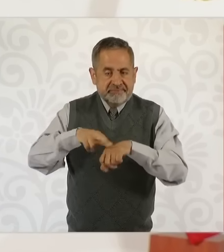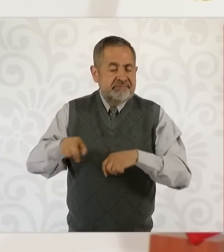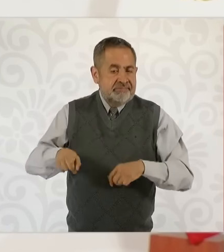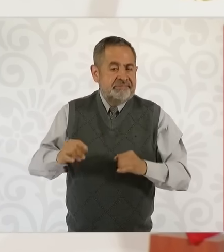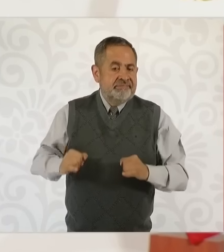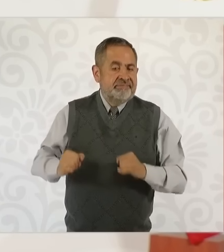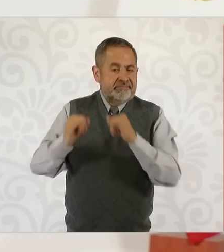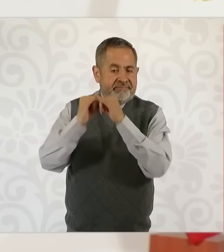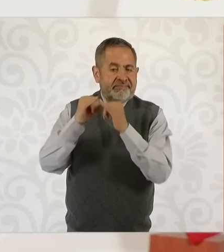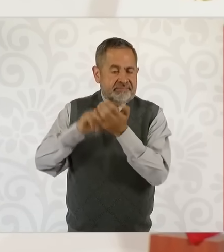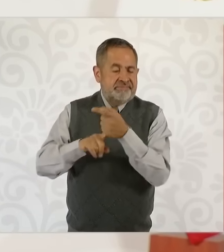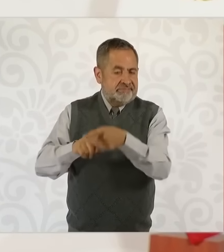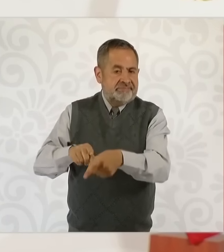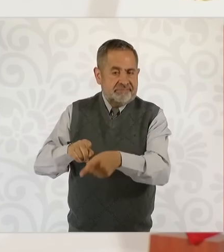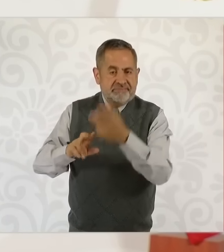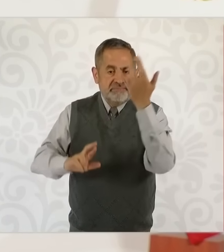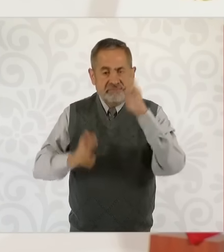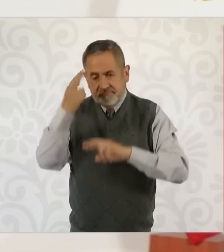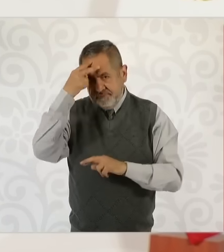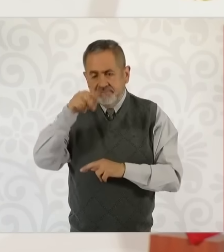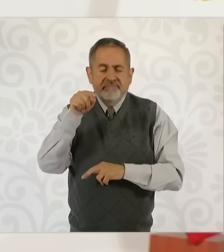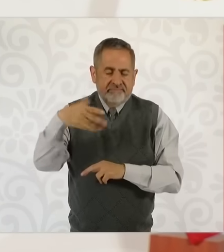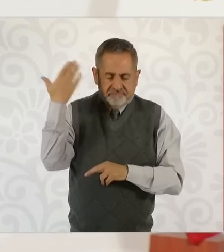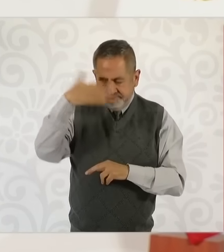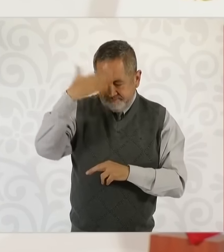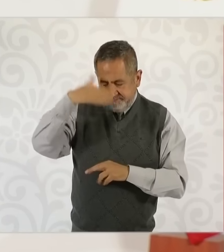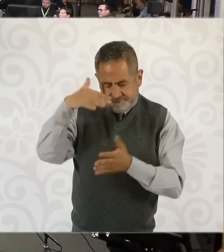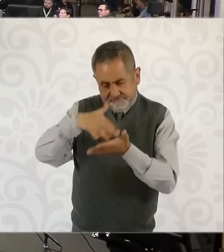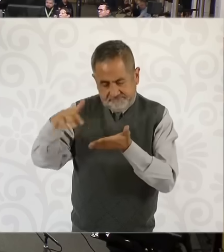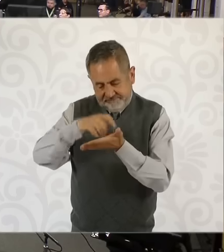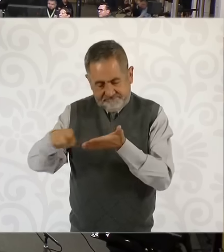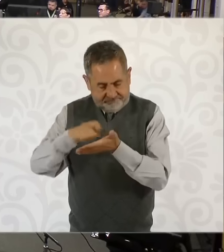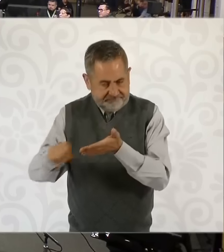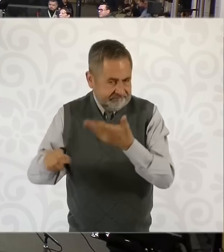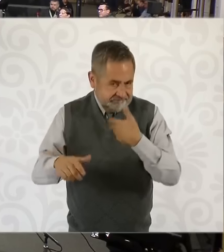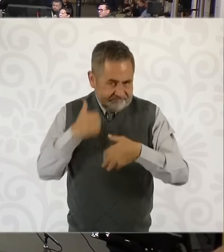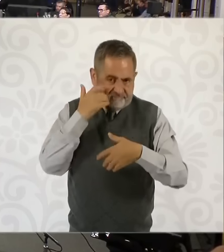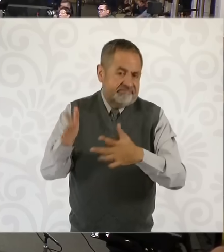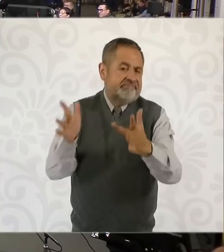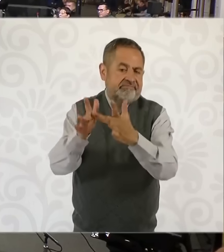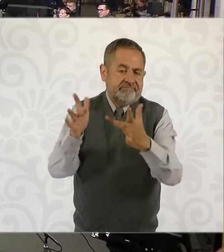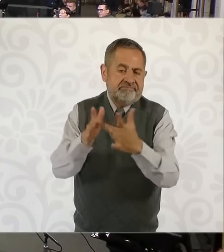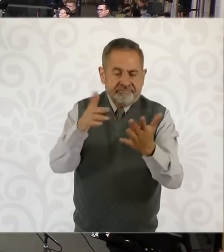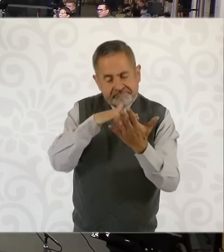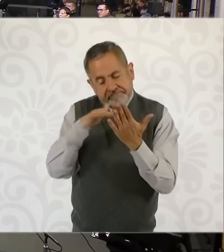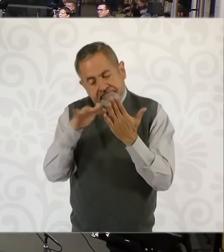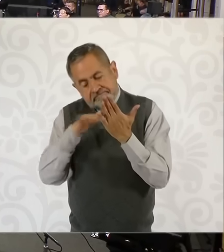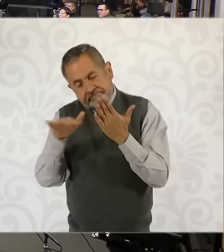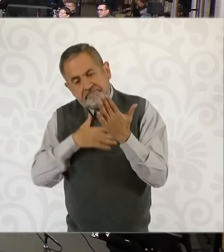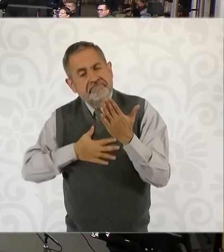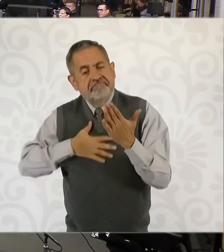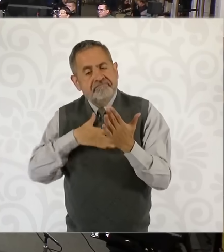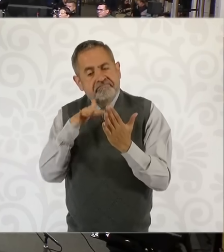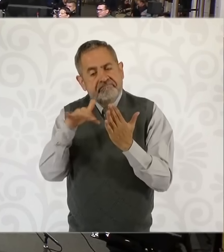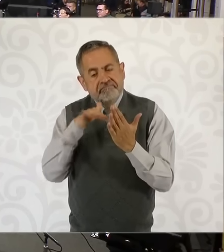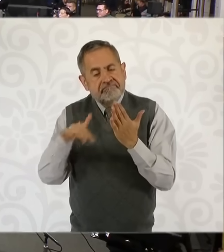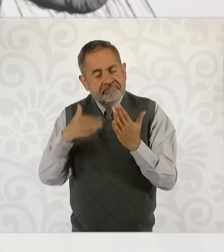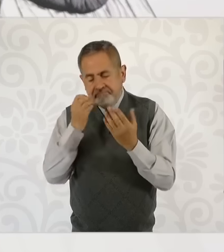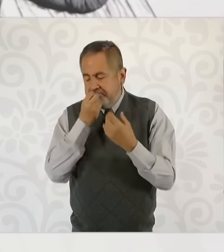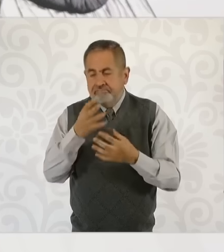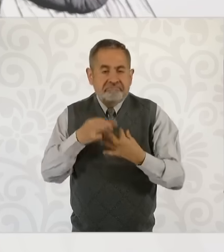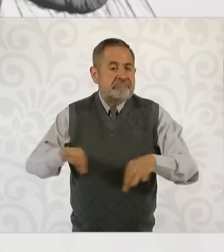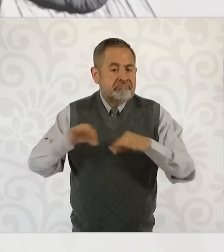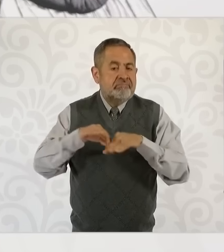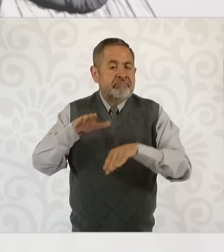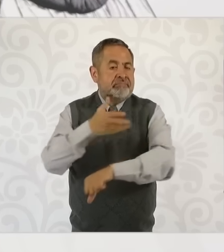Instituto de las Revoluciones Mexicanas. Entonces, para que lean su libro, que es muy interesante, sobre